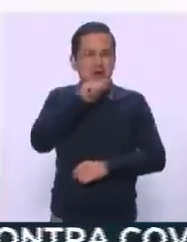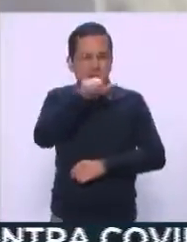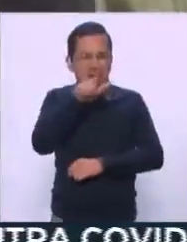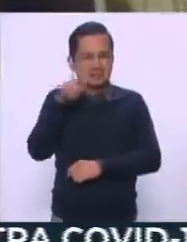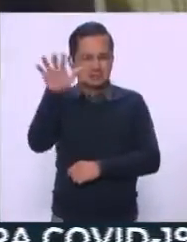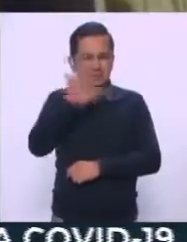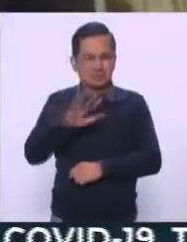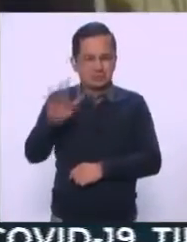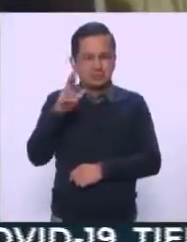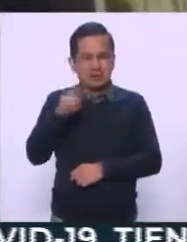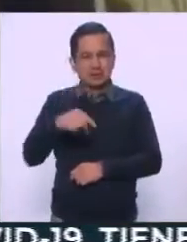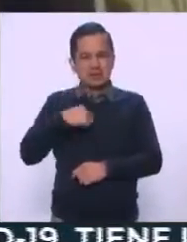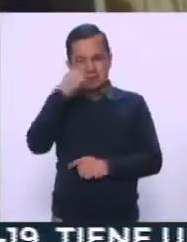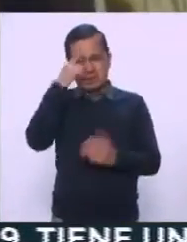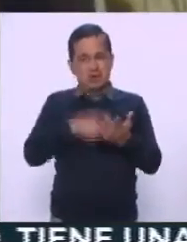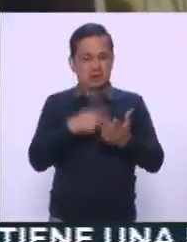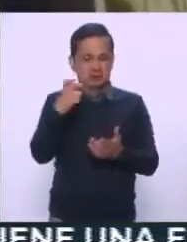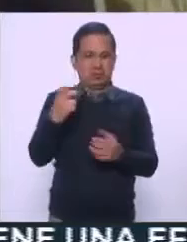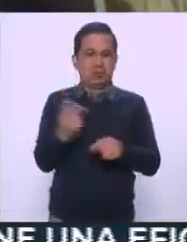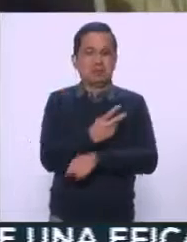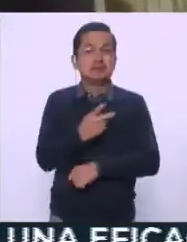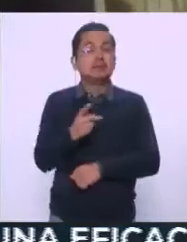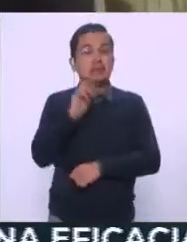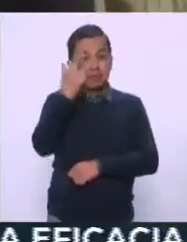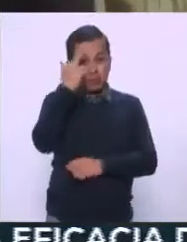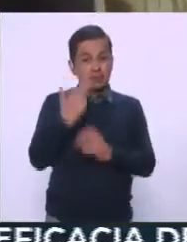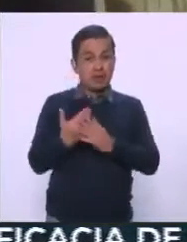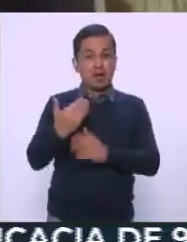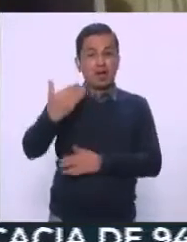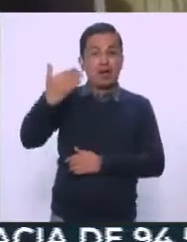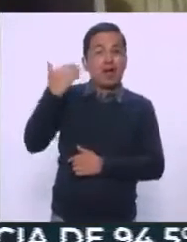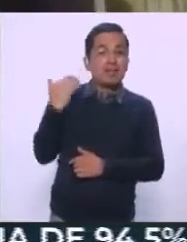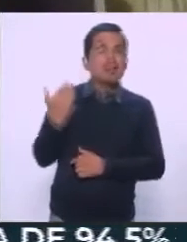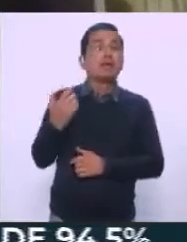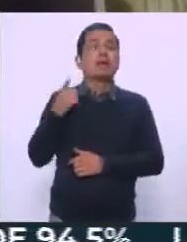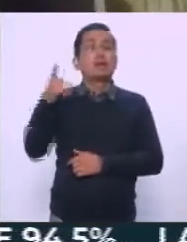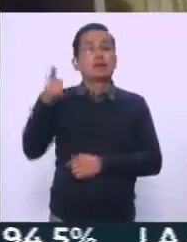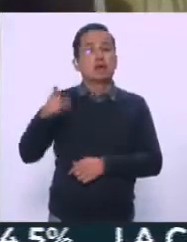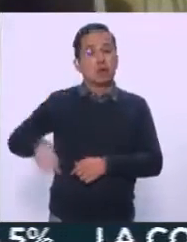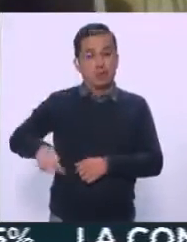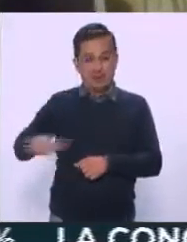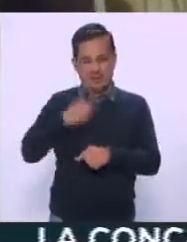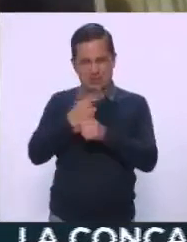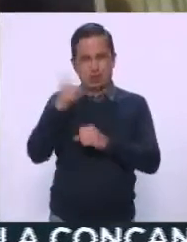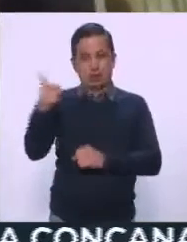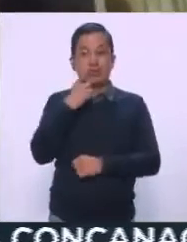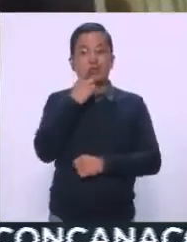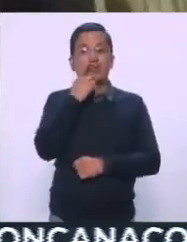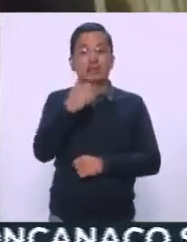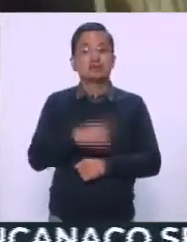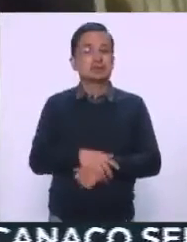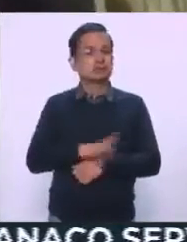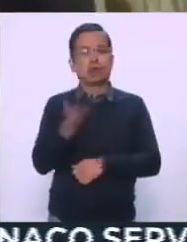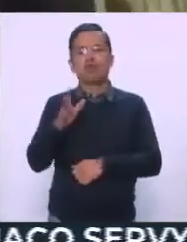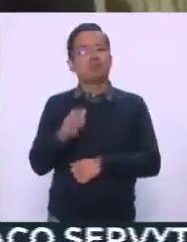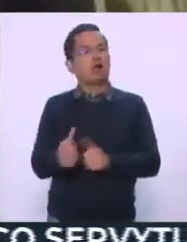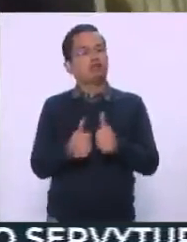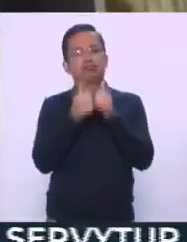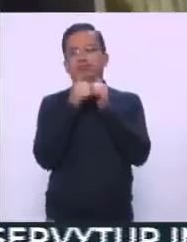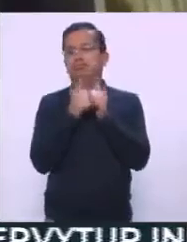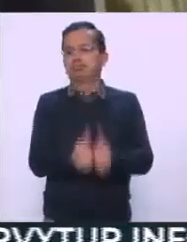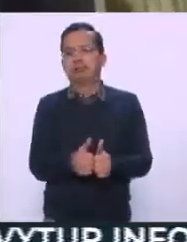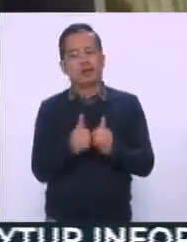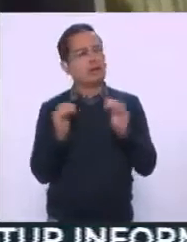creo que bastante errático, ¿no? Recordemos algunas declaraciones iniciales del gobernador que decía que con un confinamiento de 3 o 5